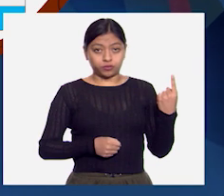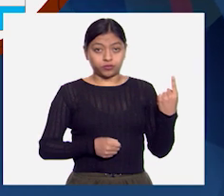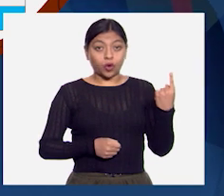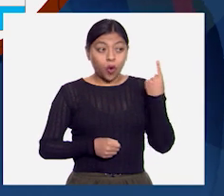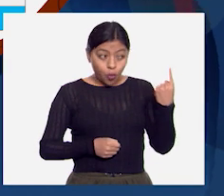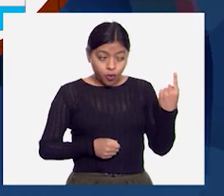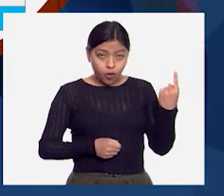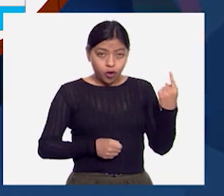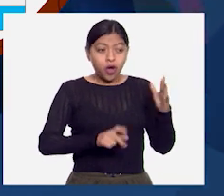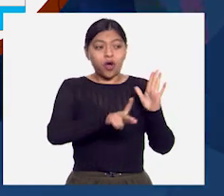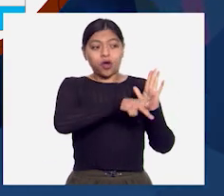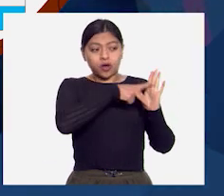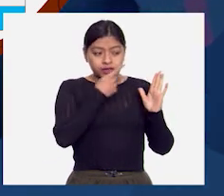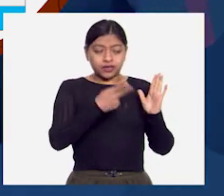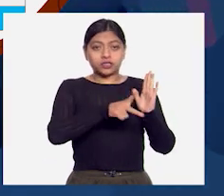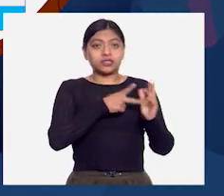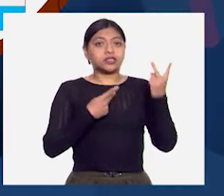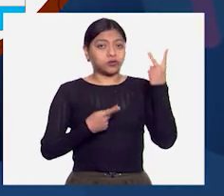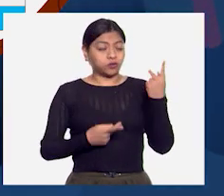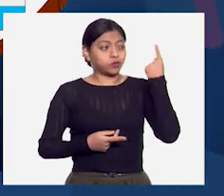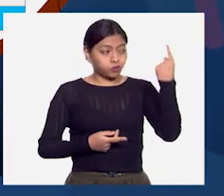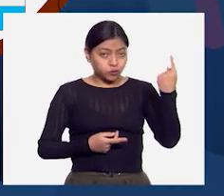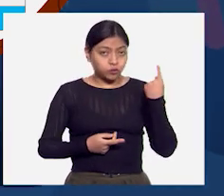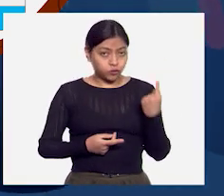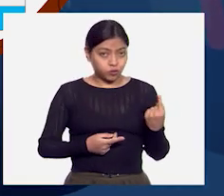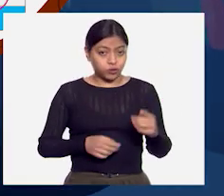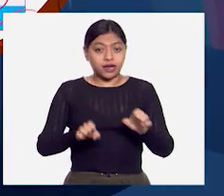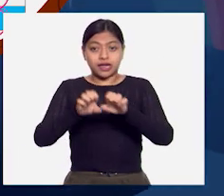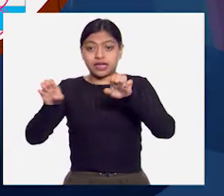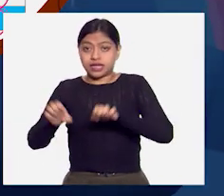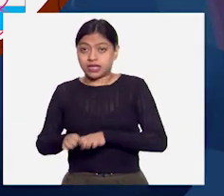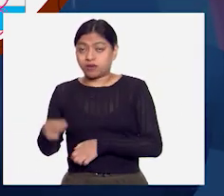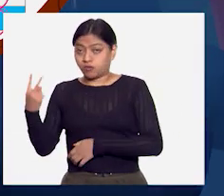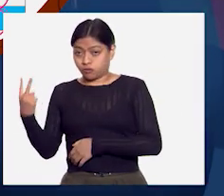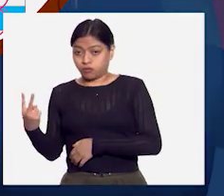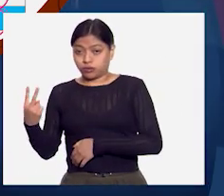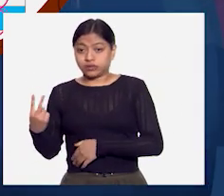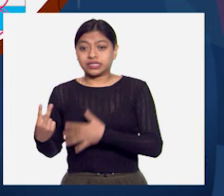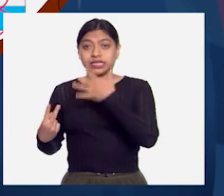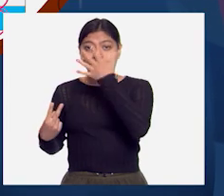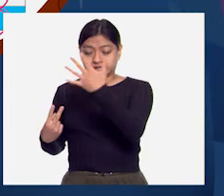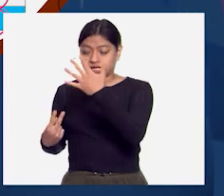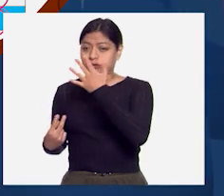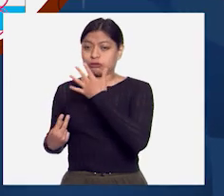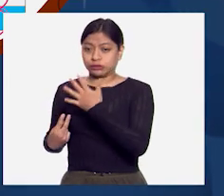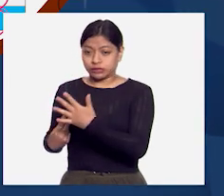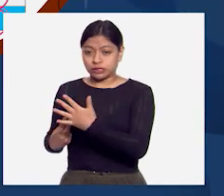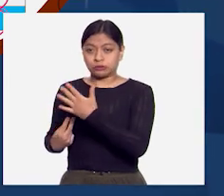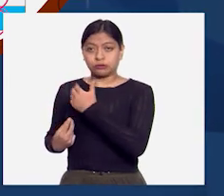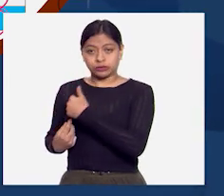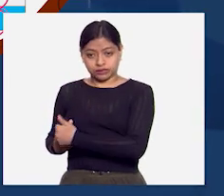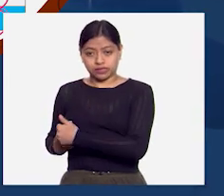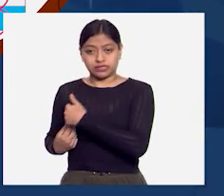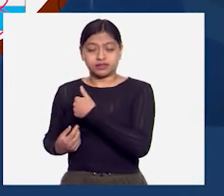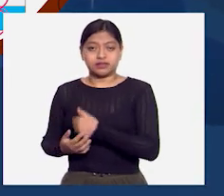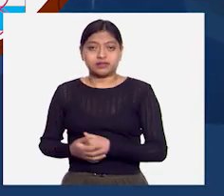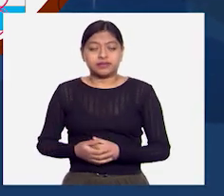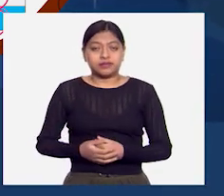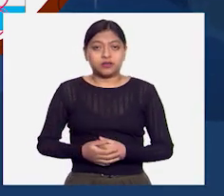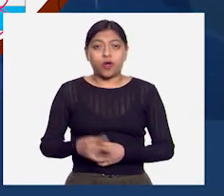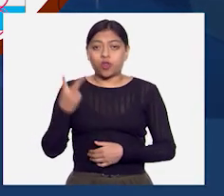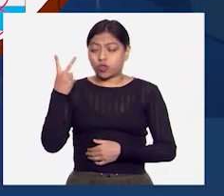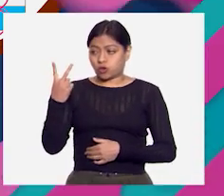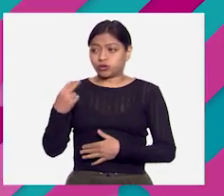cayó 2 veces y en el segundo equipo, el 5 y el 6, y estos números también se registraron 2